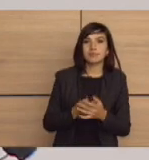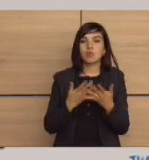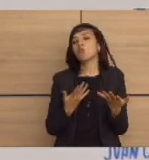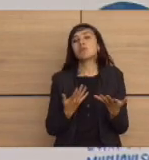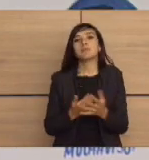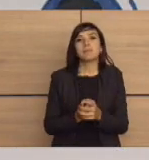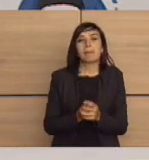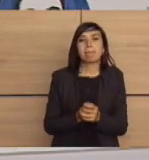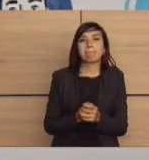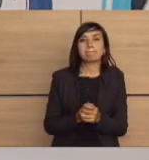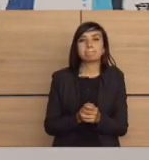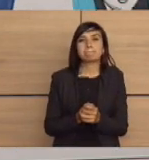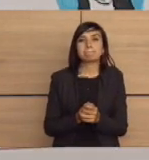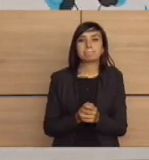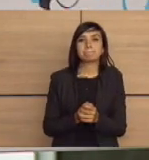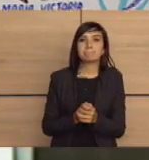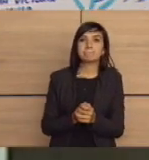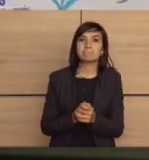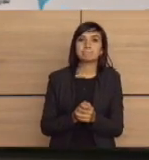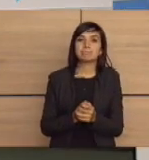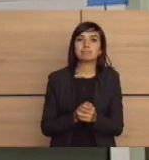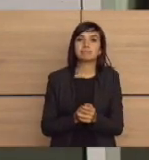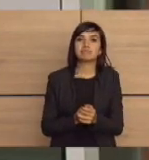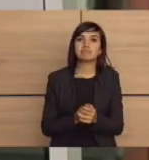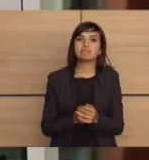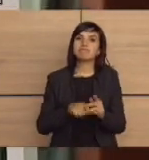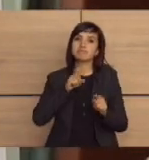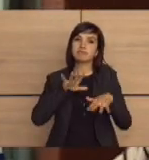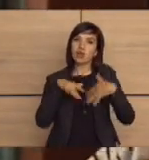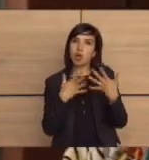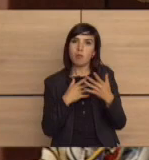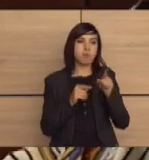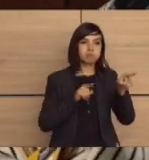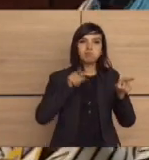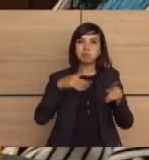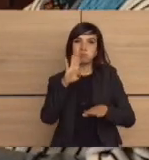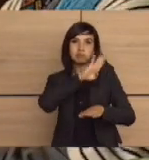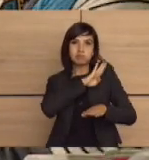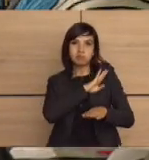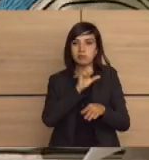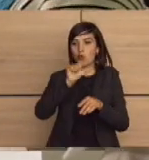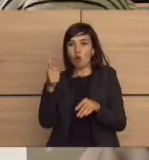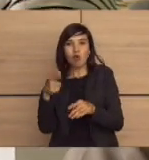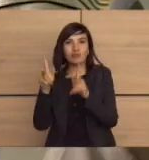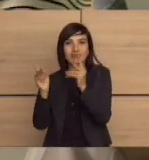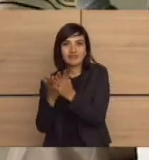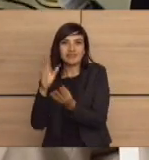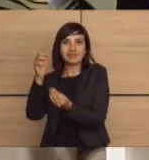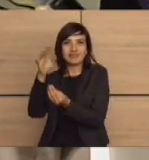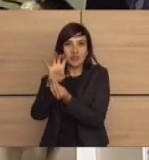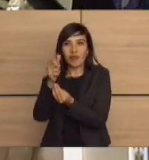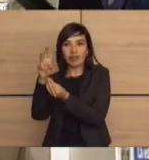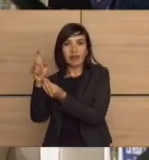de la formación, sino que debe haber una relación clara entre lo uno y lo otro. ¿Por qué razón? Y yo creo que